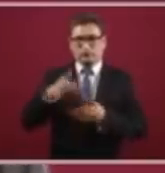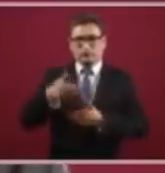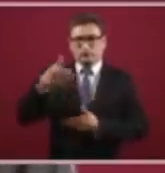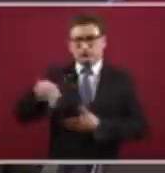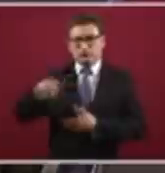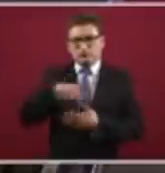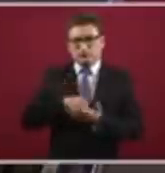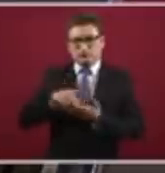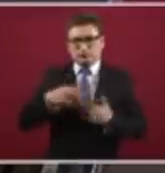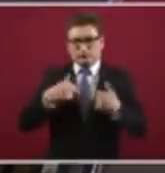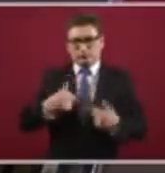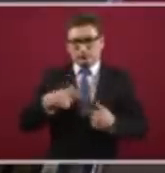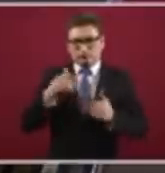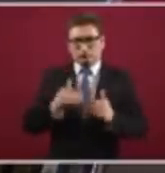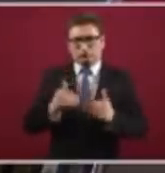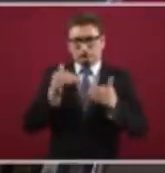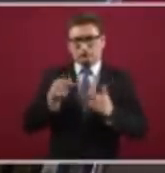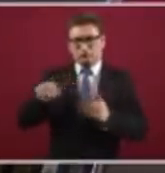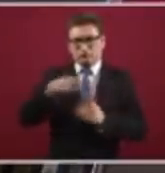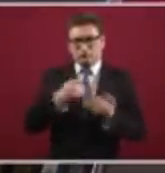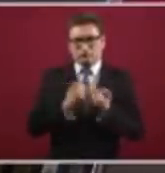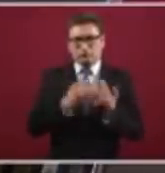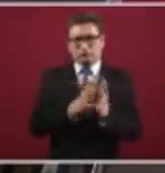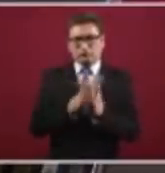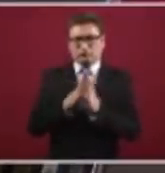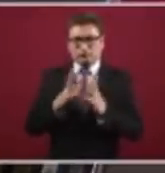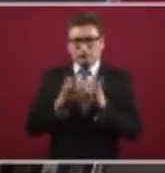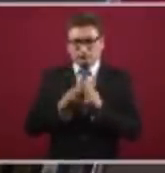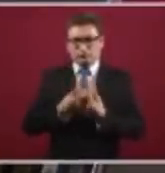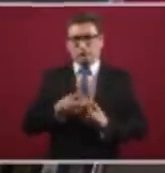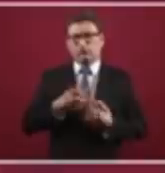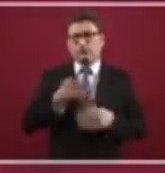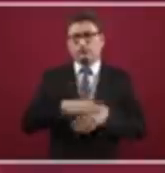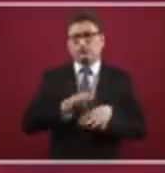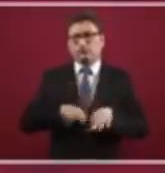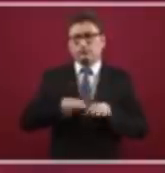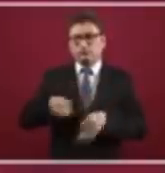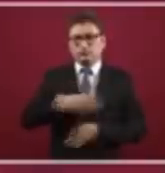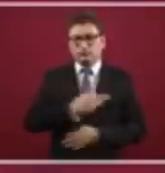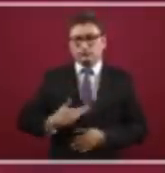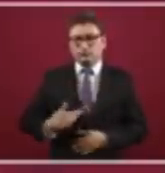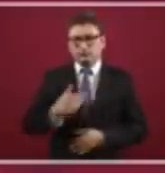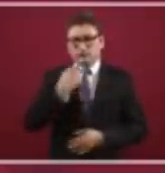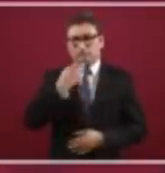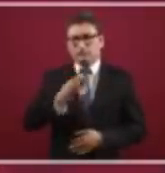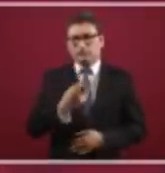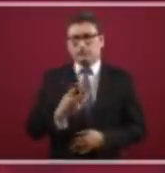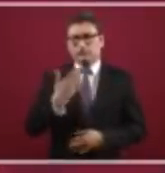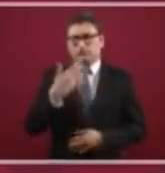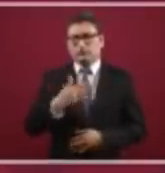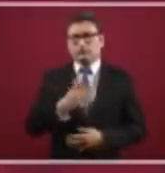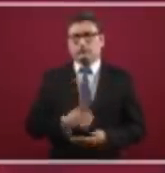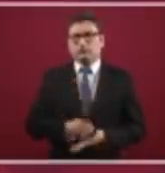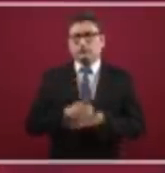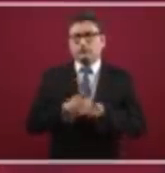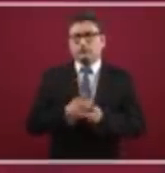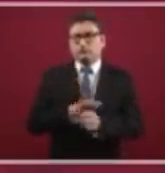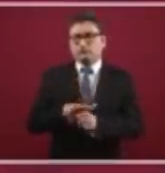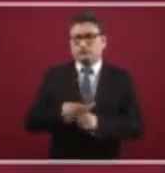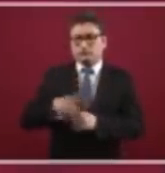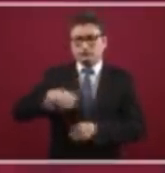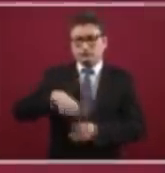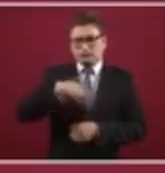humanos uno de los aspectos fundamentales los ayuda del presidente de la república es que no solamente estamos abiertos al escrutinio